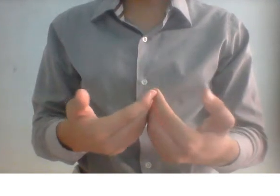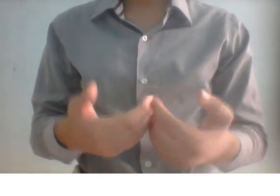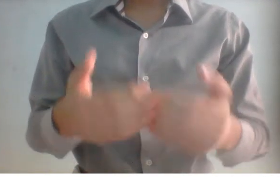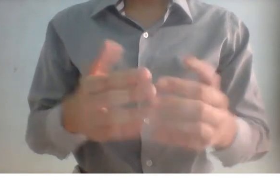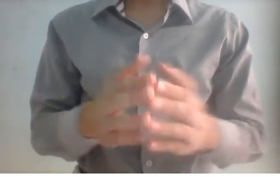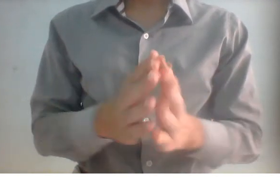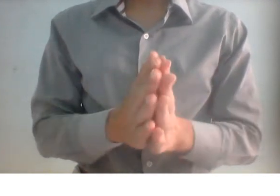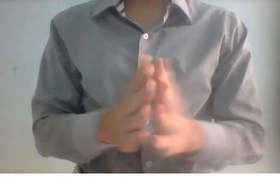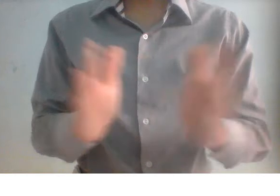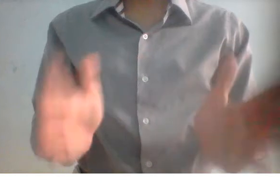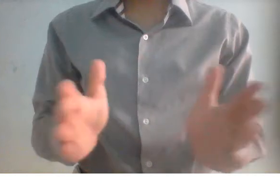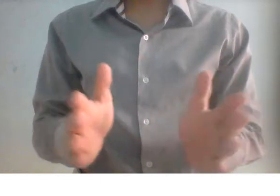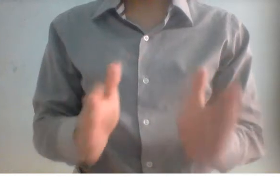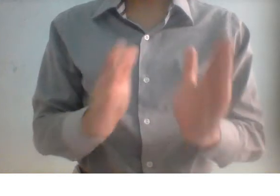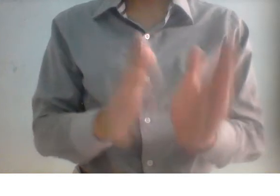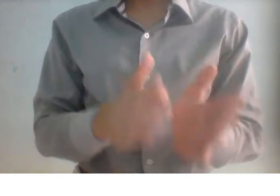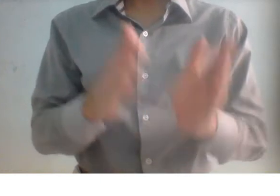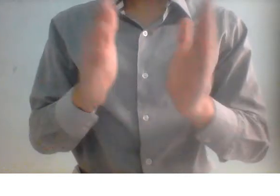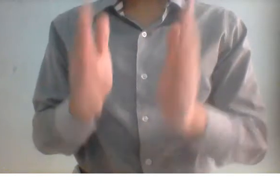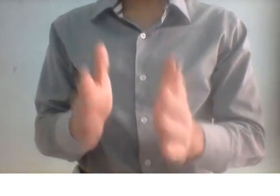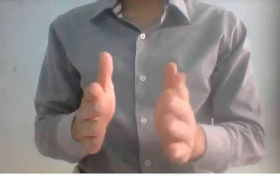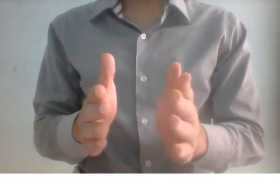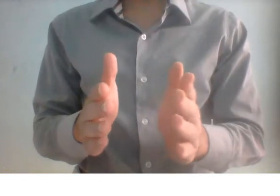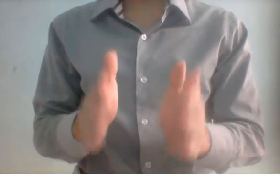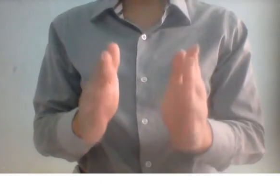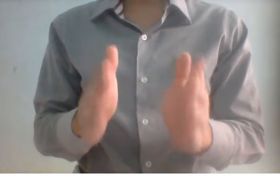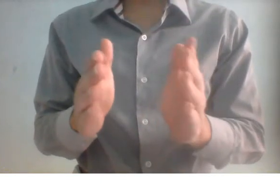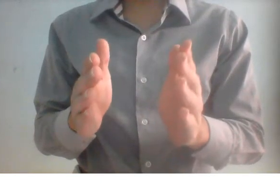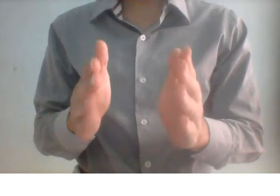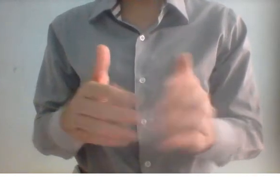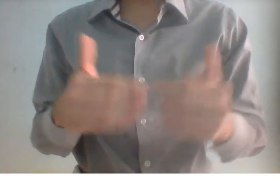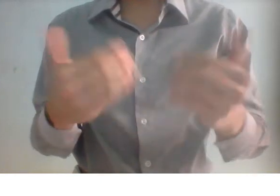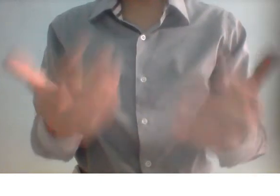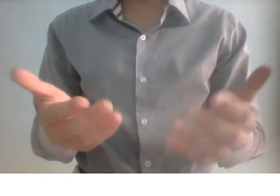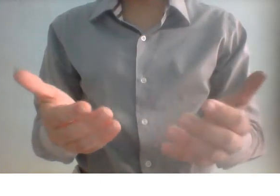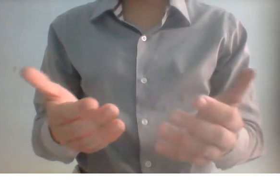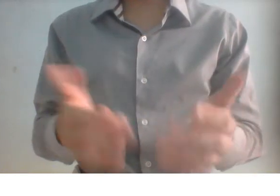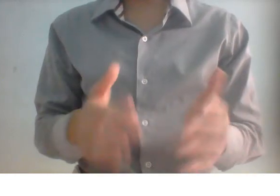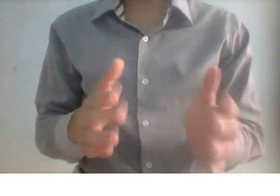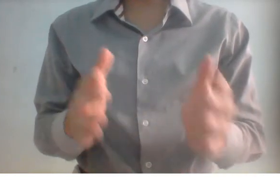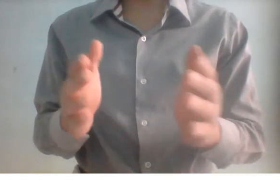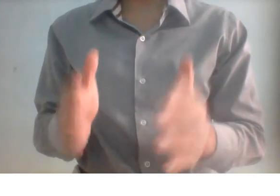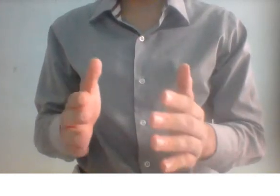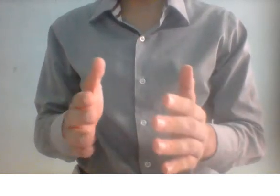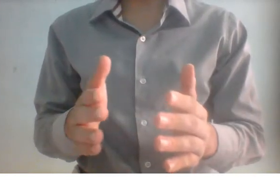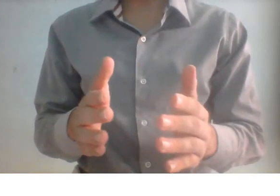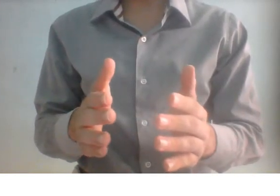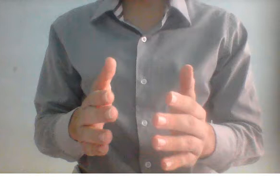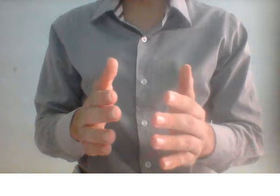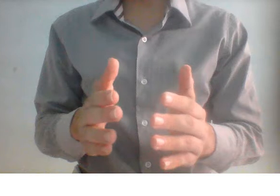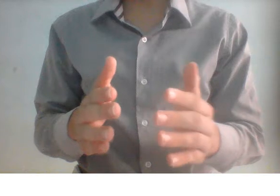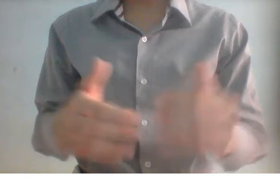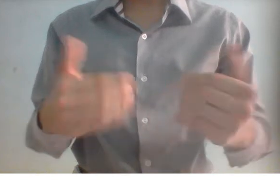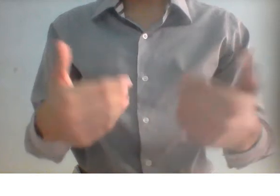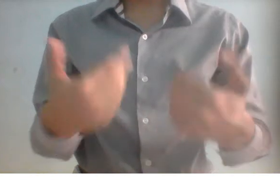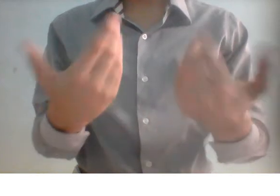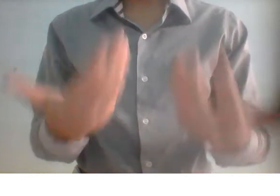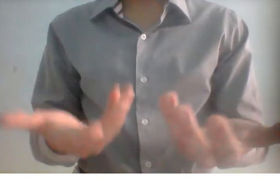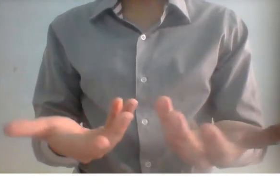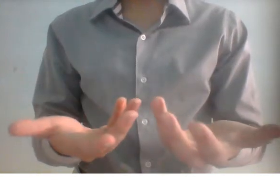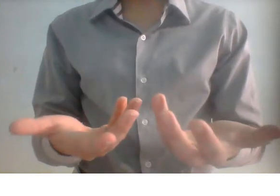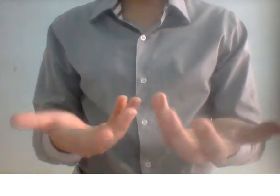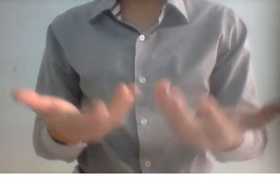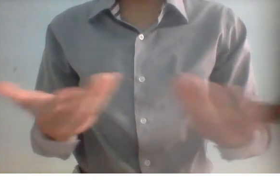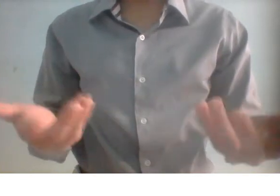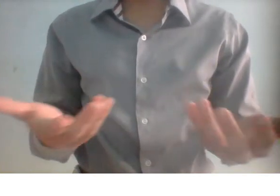veíamos era una completa decadencia. Por eso, y esto se dio en mayor parte al tipo de contratos que se fueron generando, y al igual que